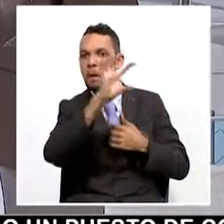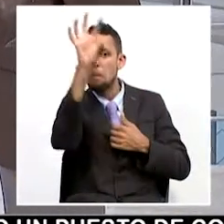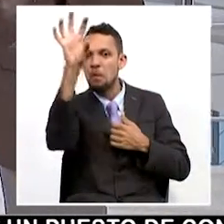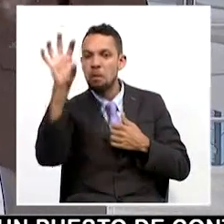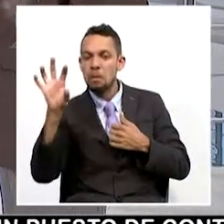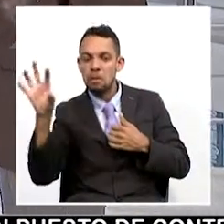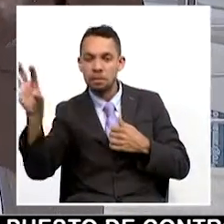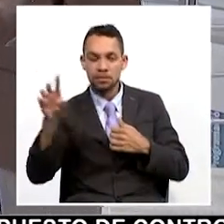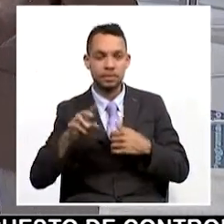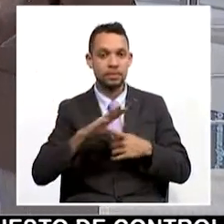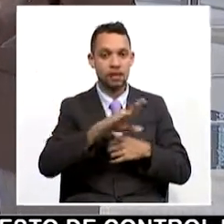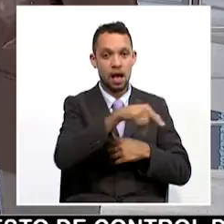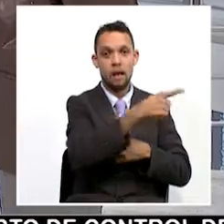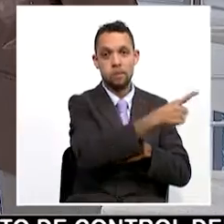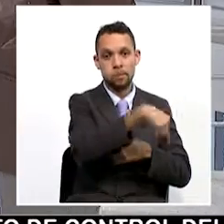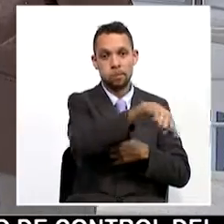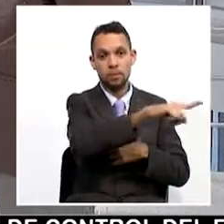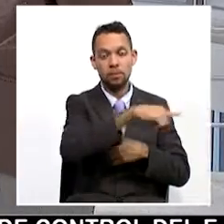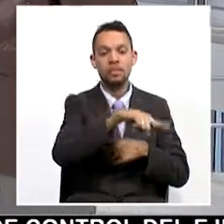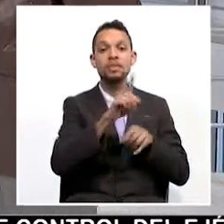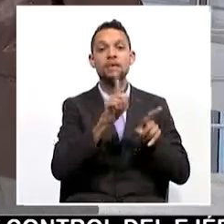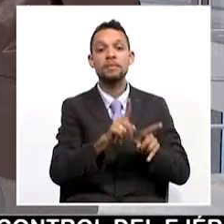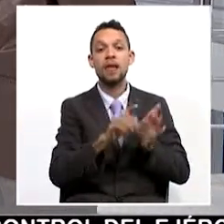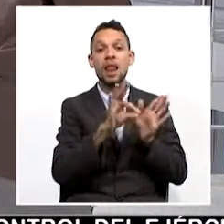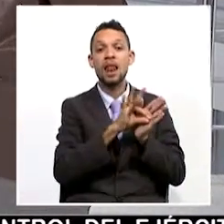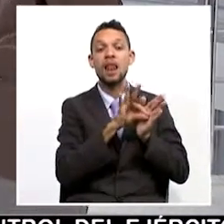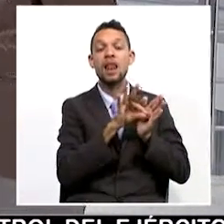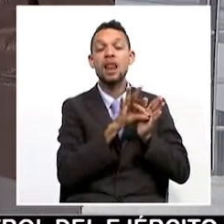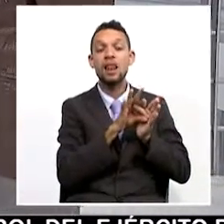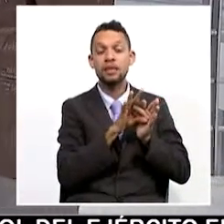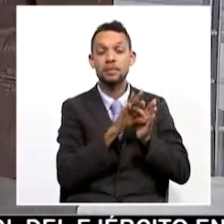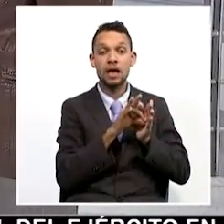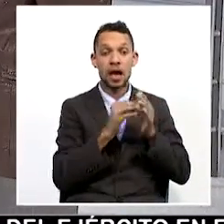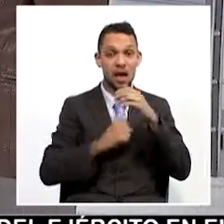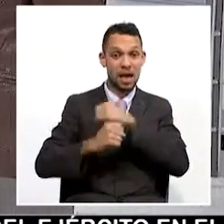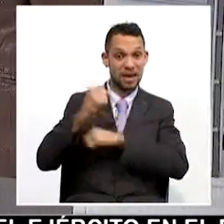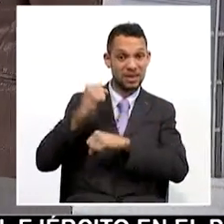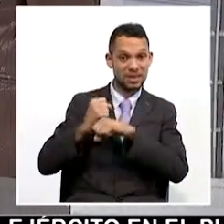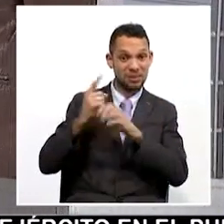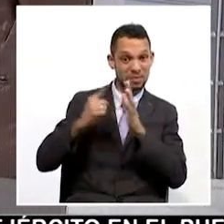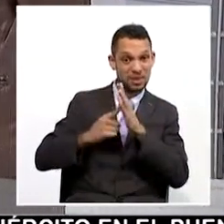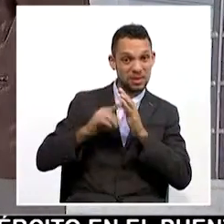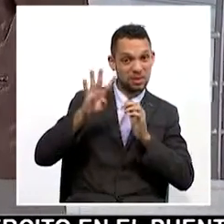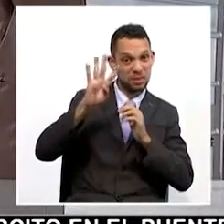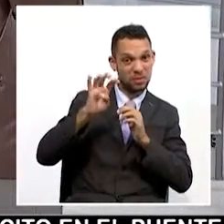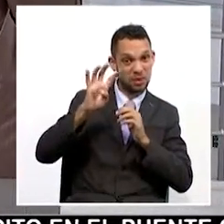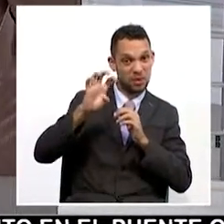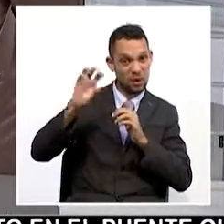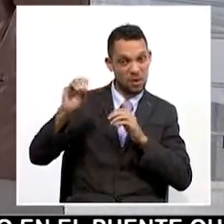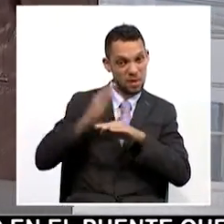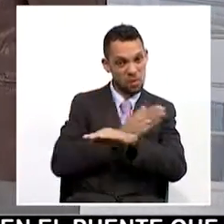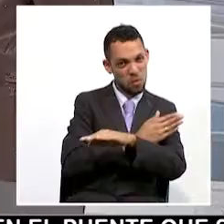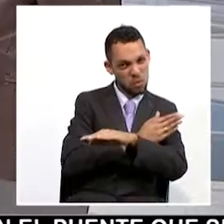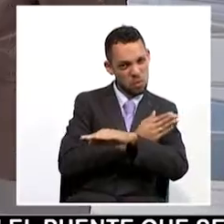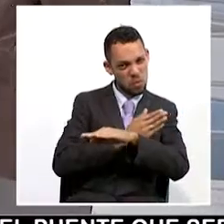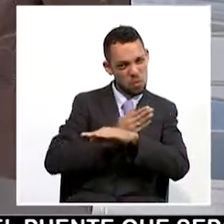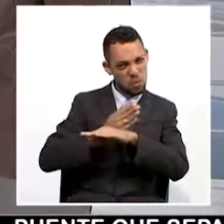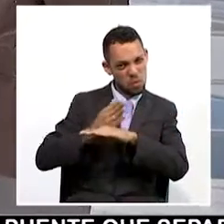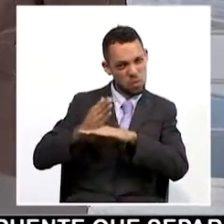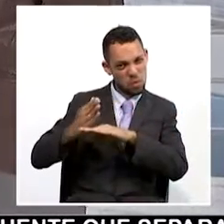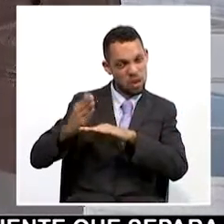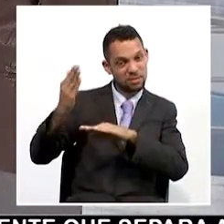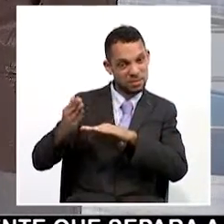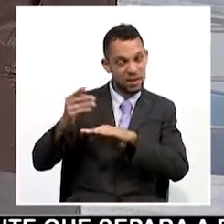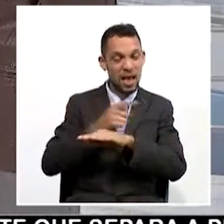vivió el boom del narcotráfico en la época de los 90, que también se dio pues en el país, sobre todo en la parte pues